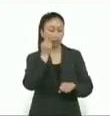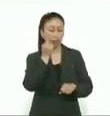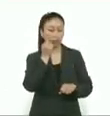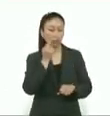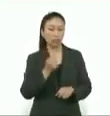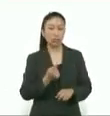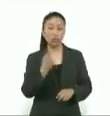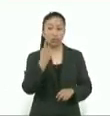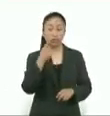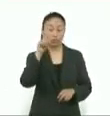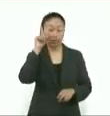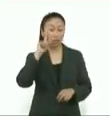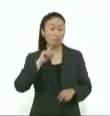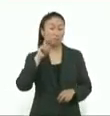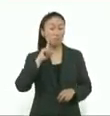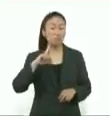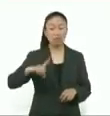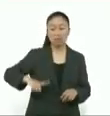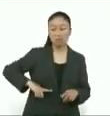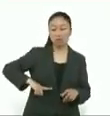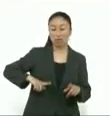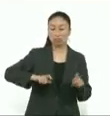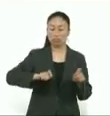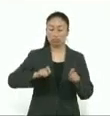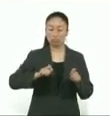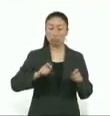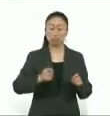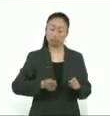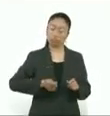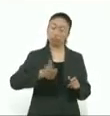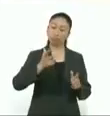una mujer gobernadora.